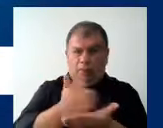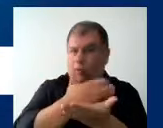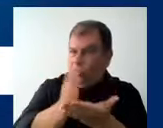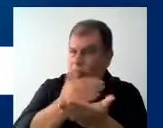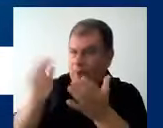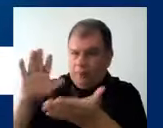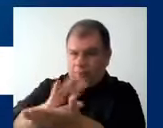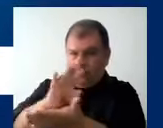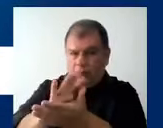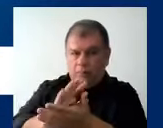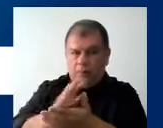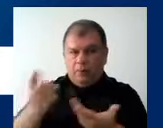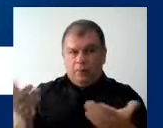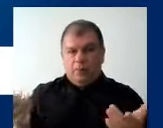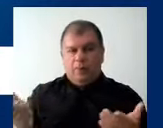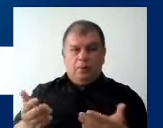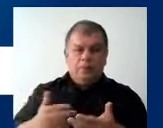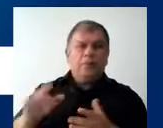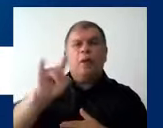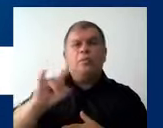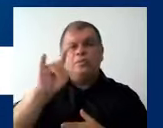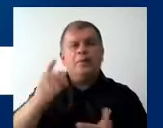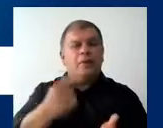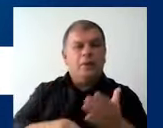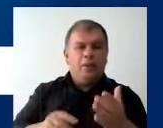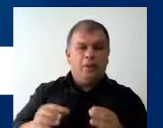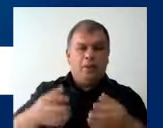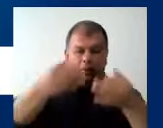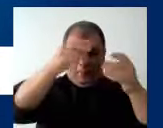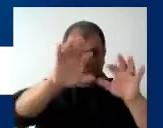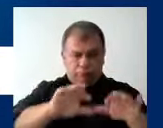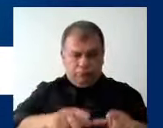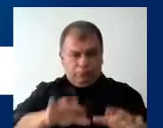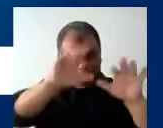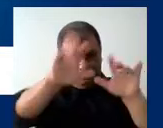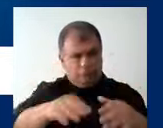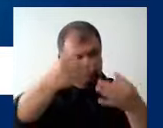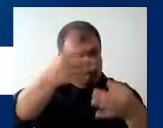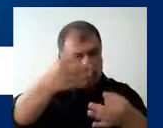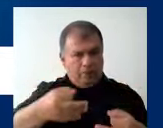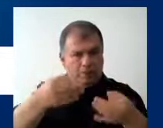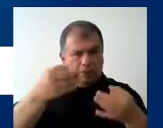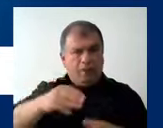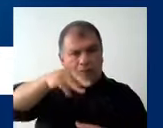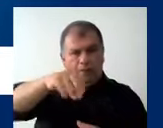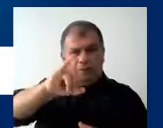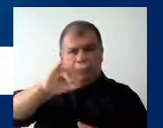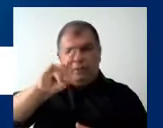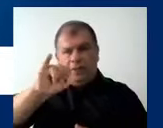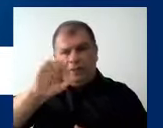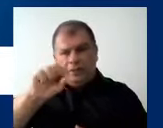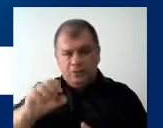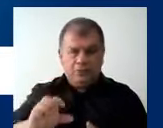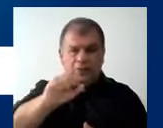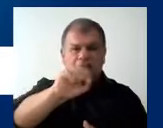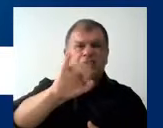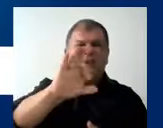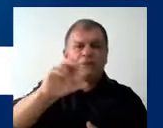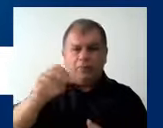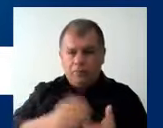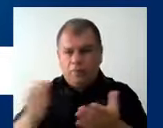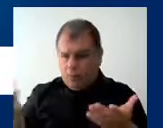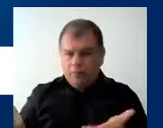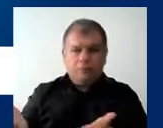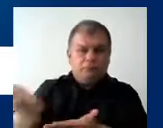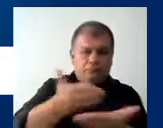veces, al comienzo por lo menos se utilizaba la base de datos del MIDIS, el CISFO, y eso no